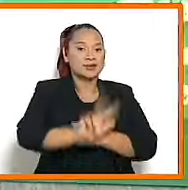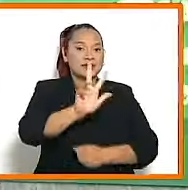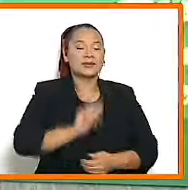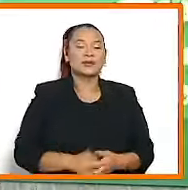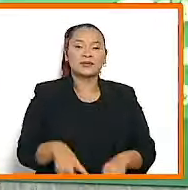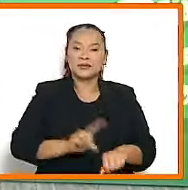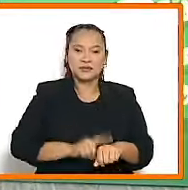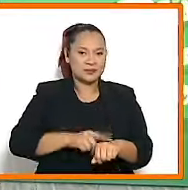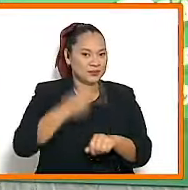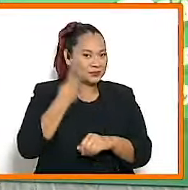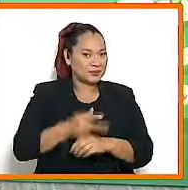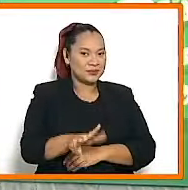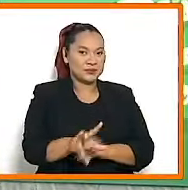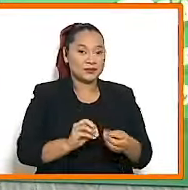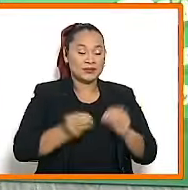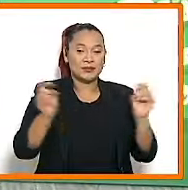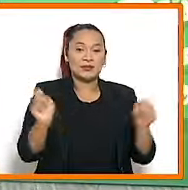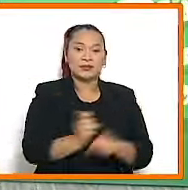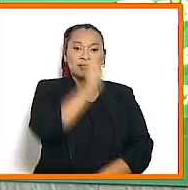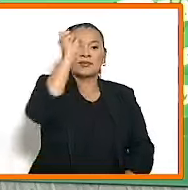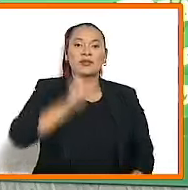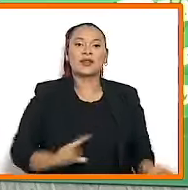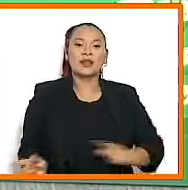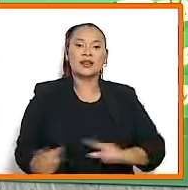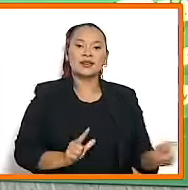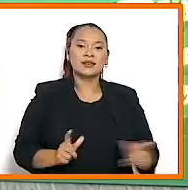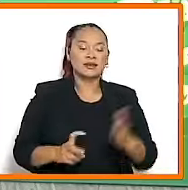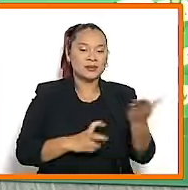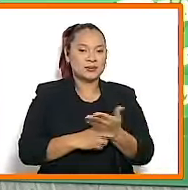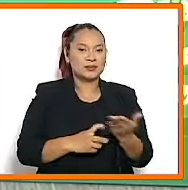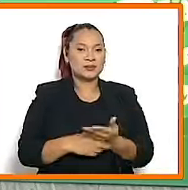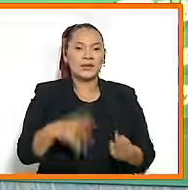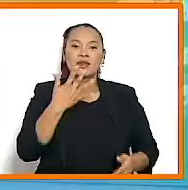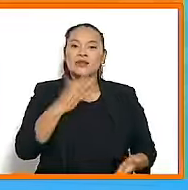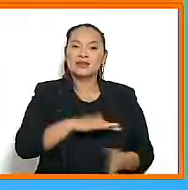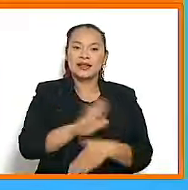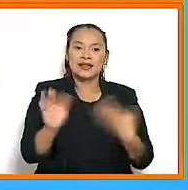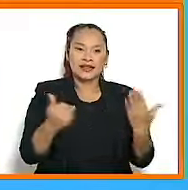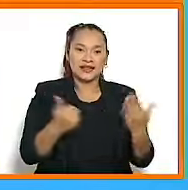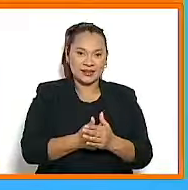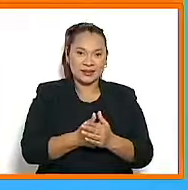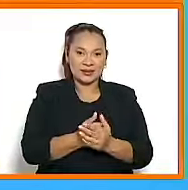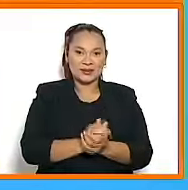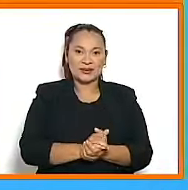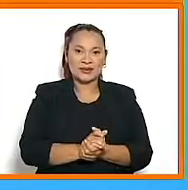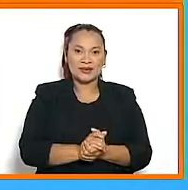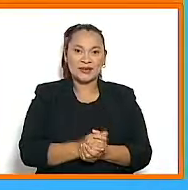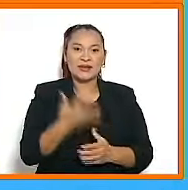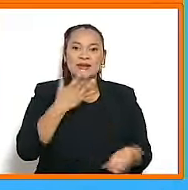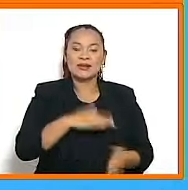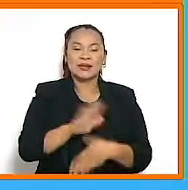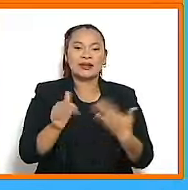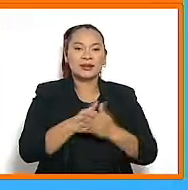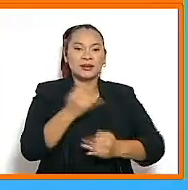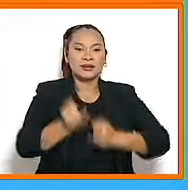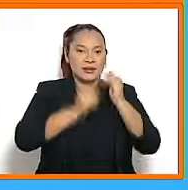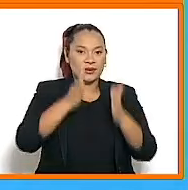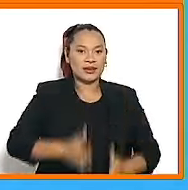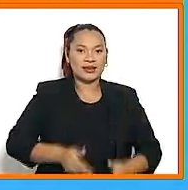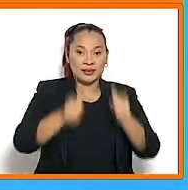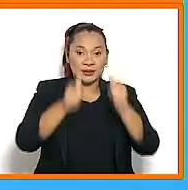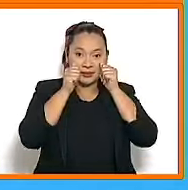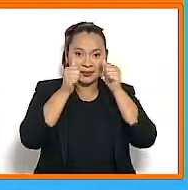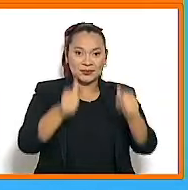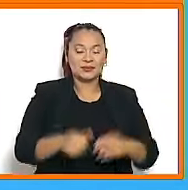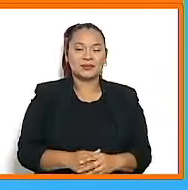3 afortunados números. Ten tu boleto en mano, te deseo suerte. Te deseo mucha suerte, querido jugador, atentos.